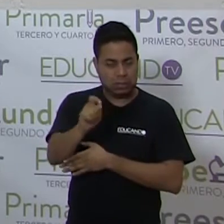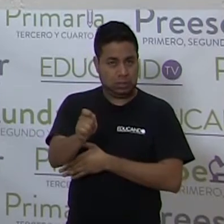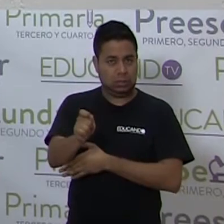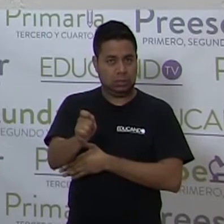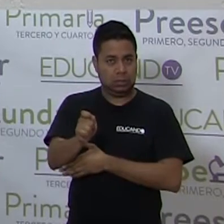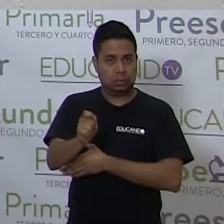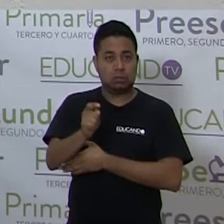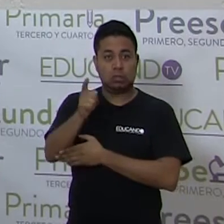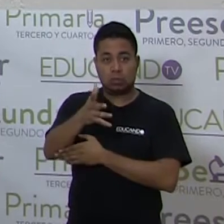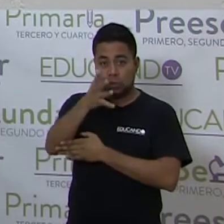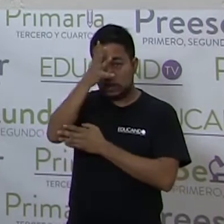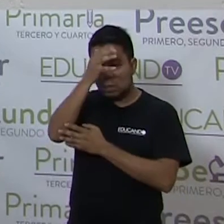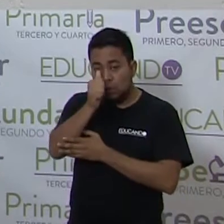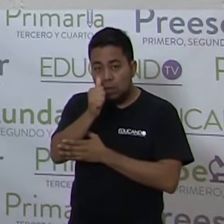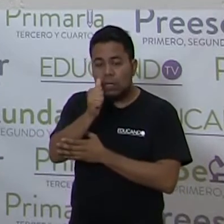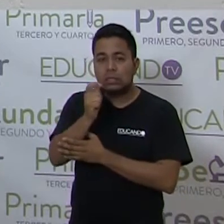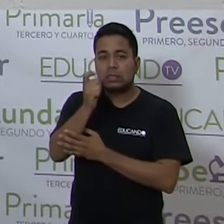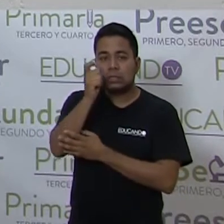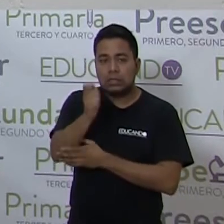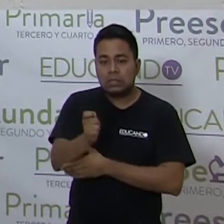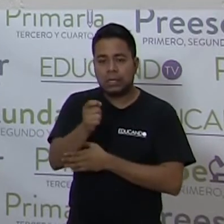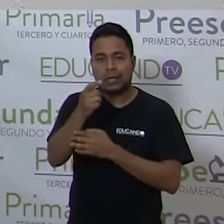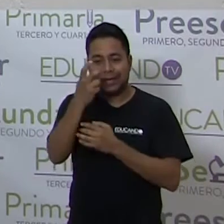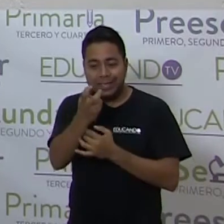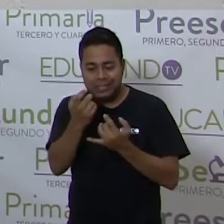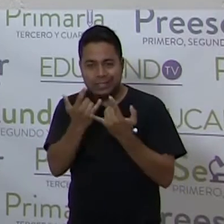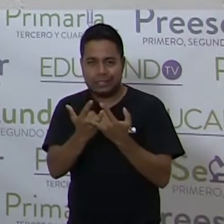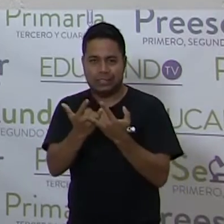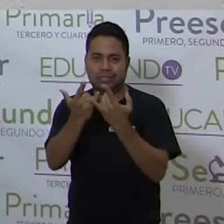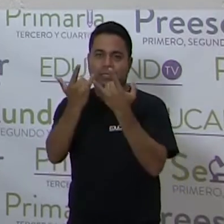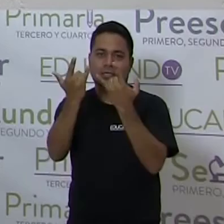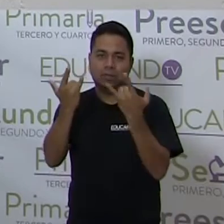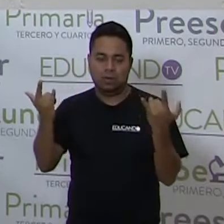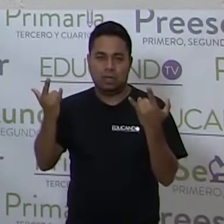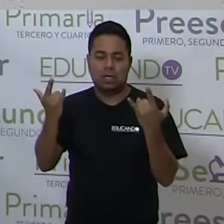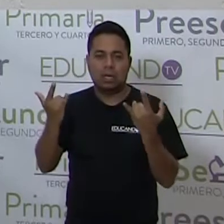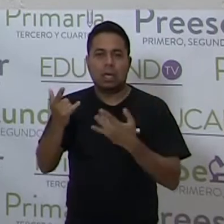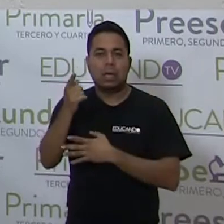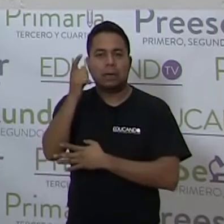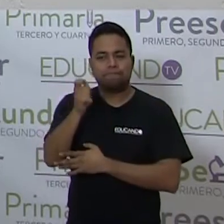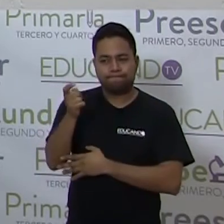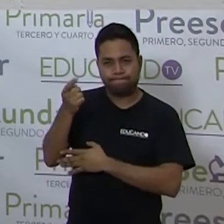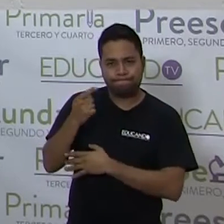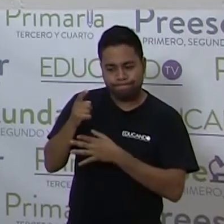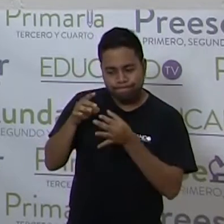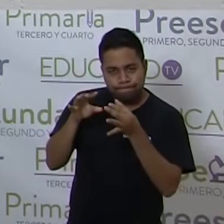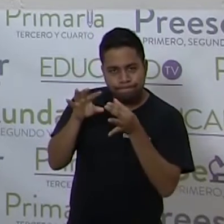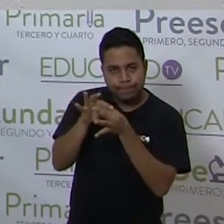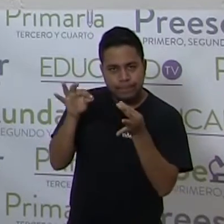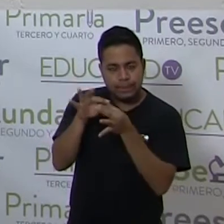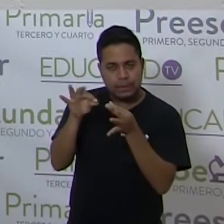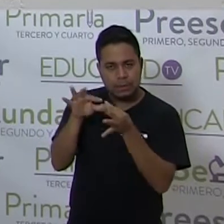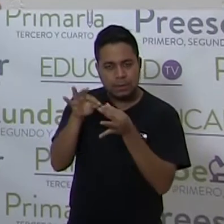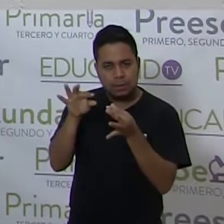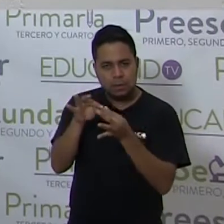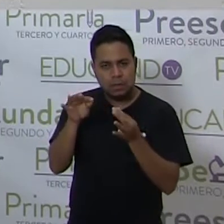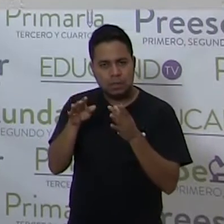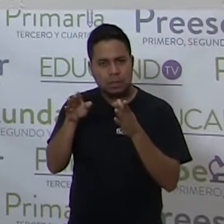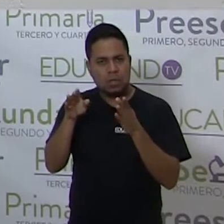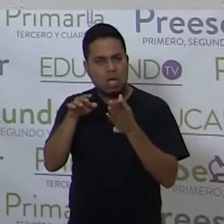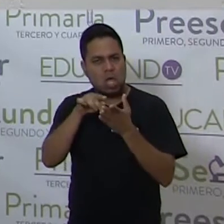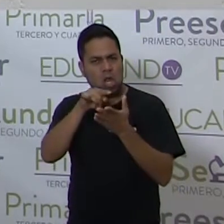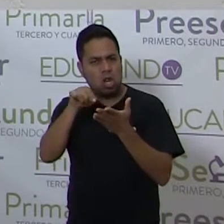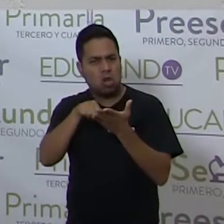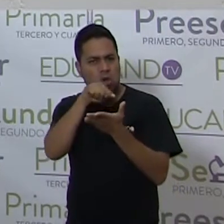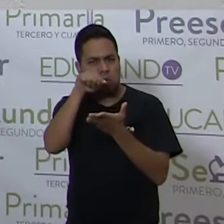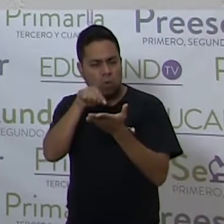Si ustedes lo recuerdan, recordarán cómo esas leyendas nos cuentan dónde se